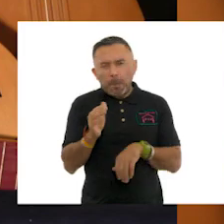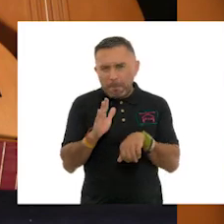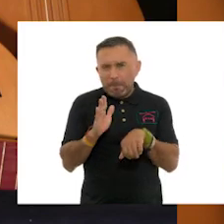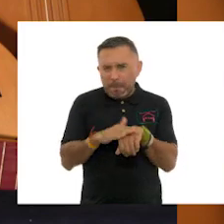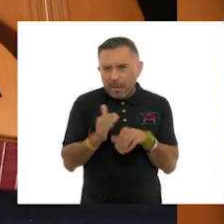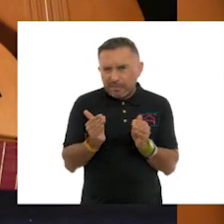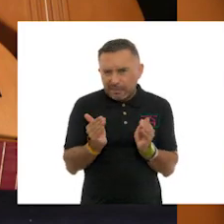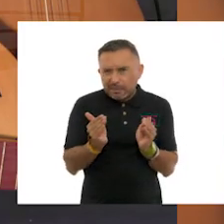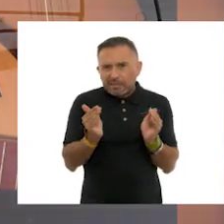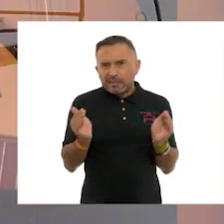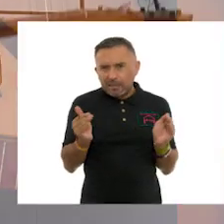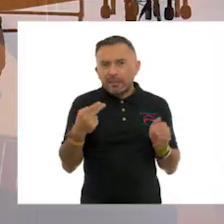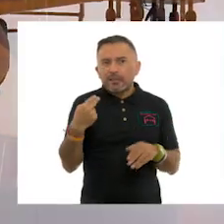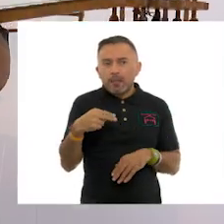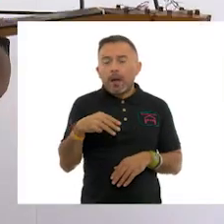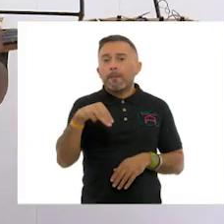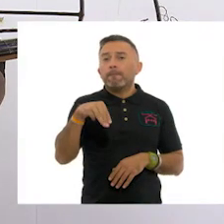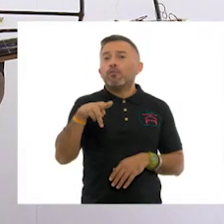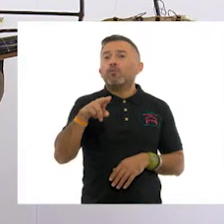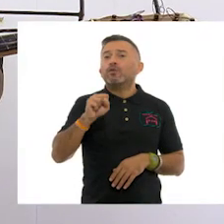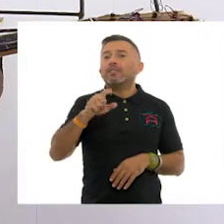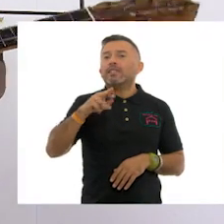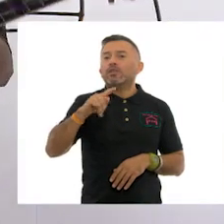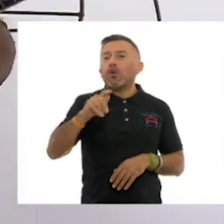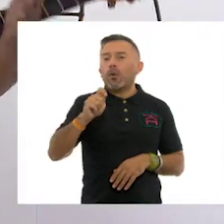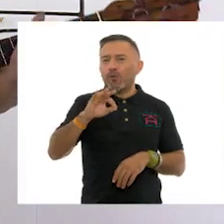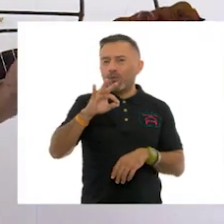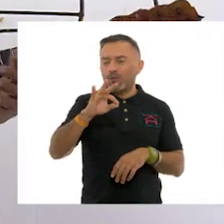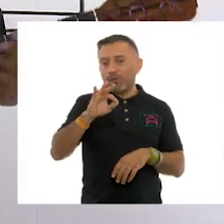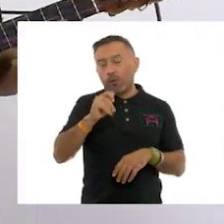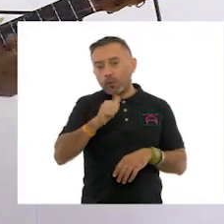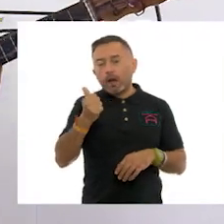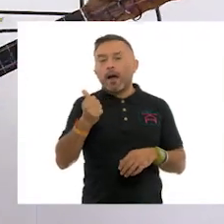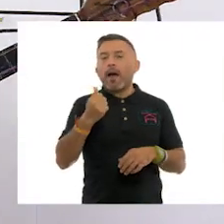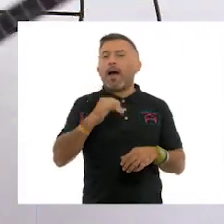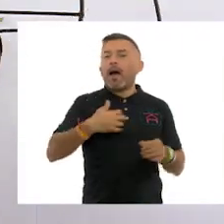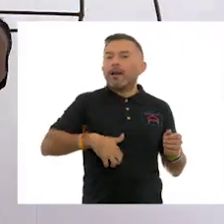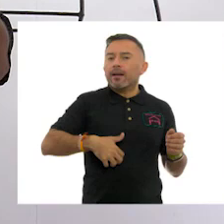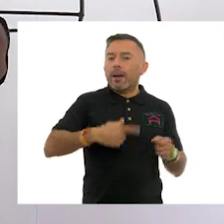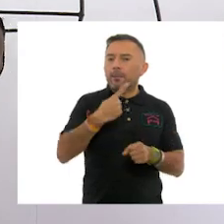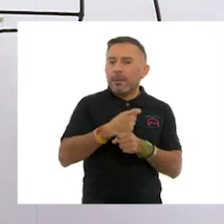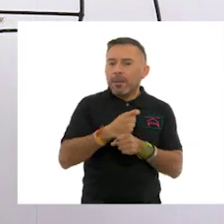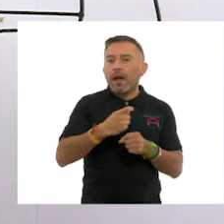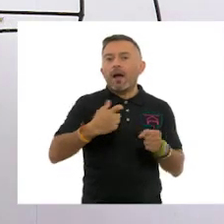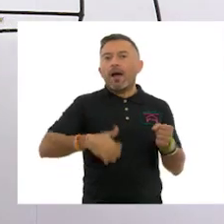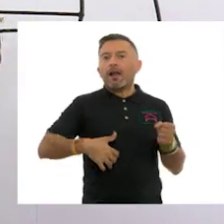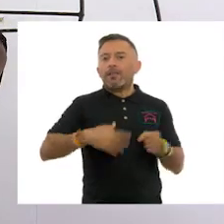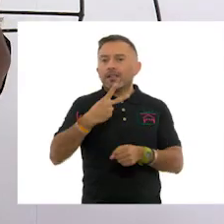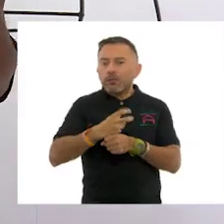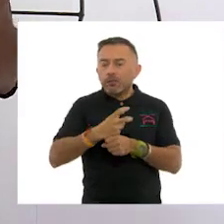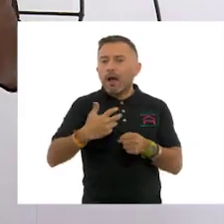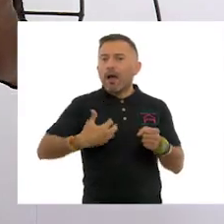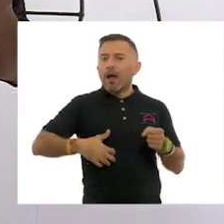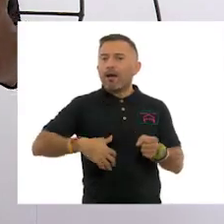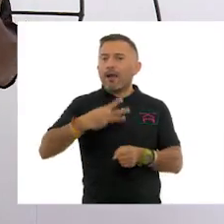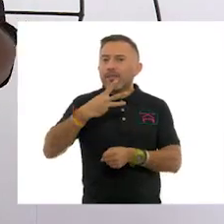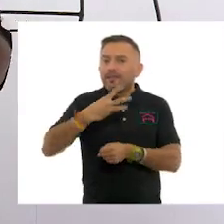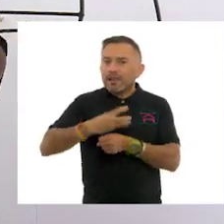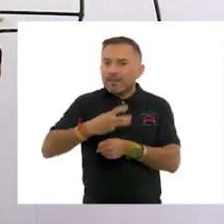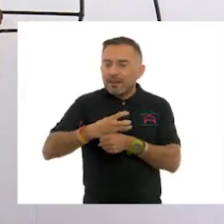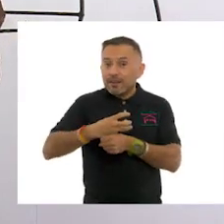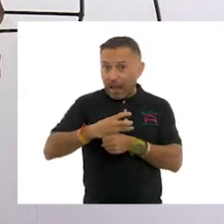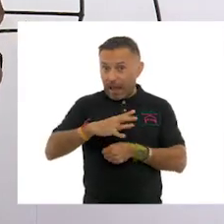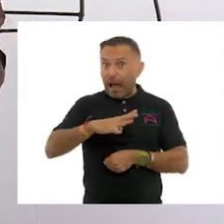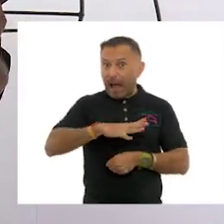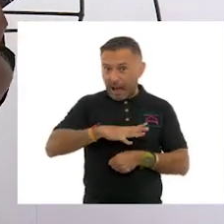grandecito que se llama mosquito. Después la jarana primera, la jarana segunda, la jarana tercera, la tercerola. Y dentro de la familia